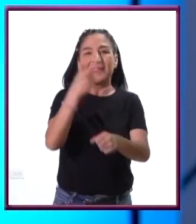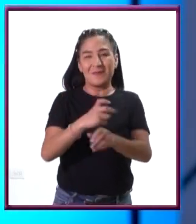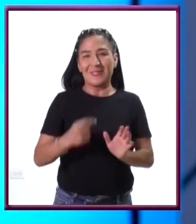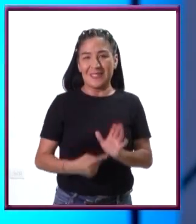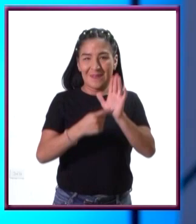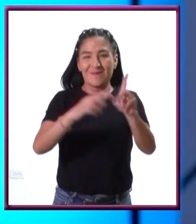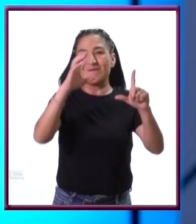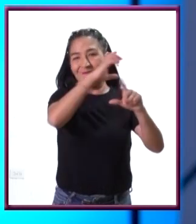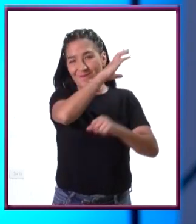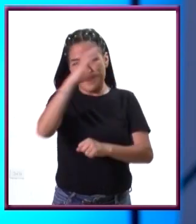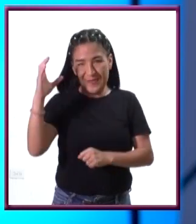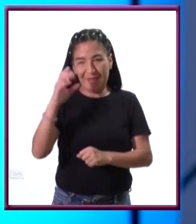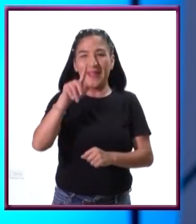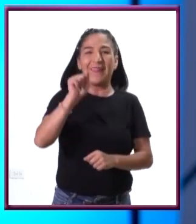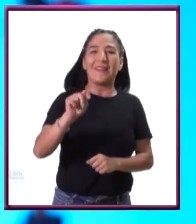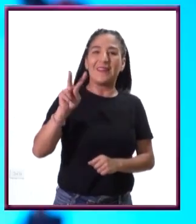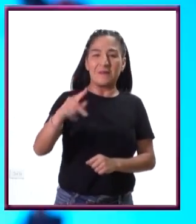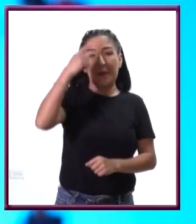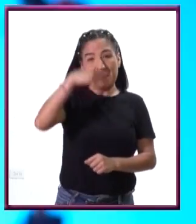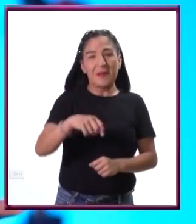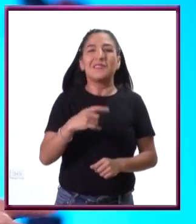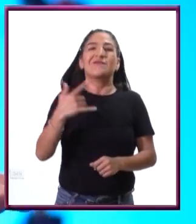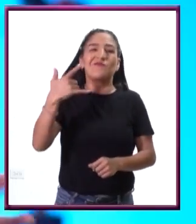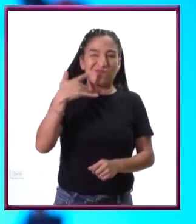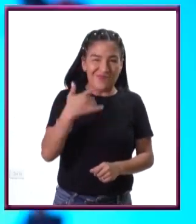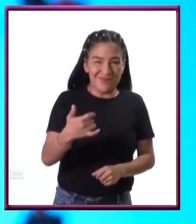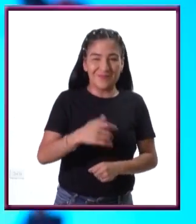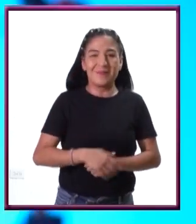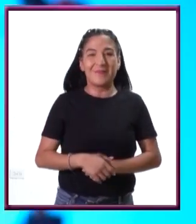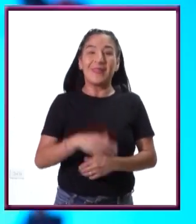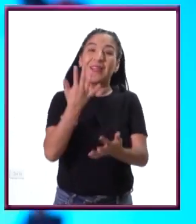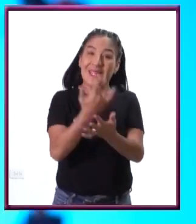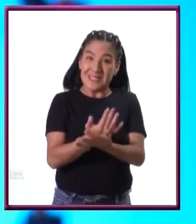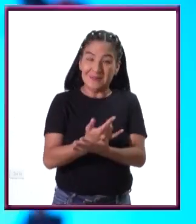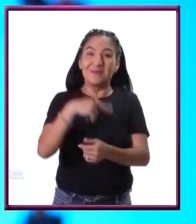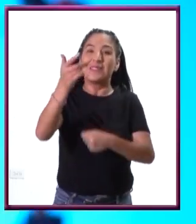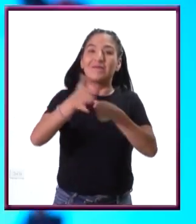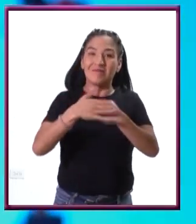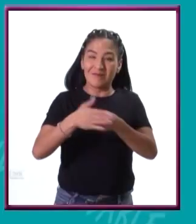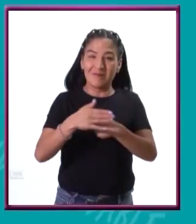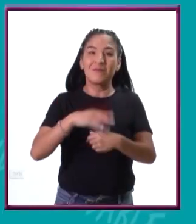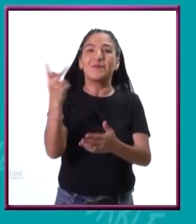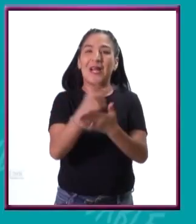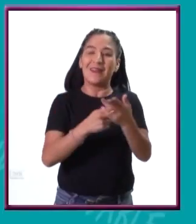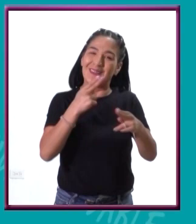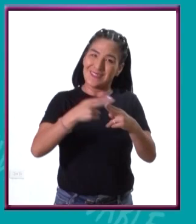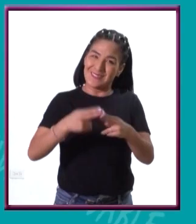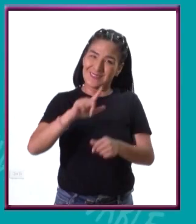Fotográfica TV, dedicado al esfuerzo. Te esperamos en el próximo programa. Hasta luego.